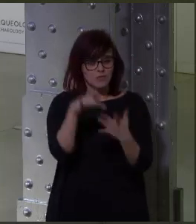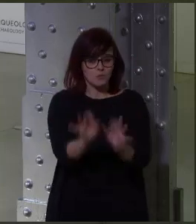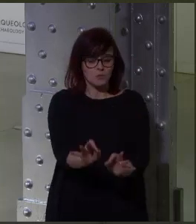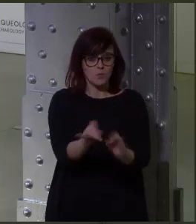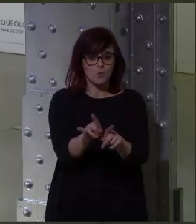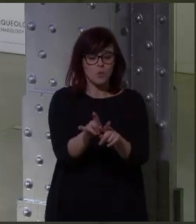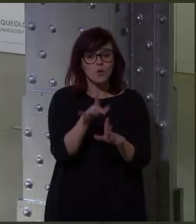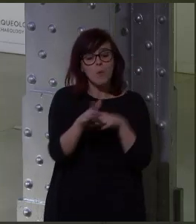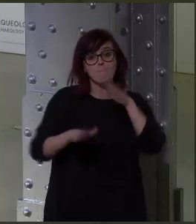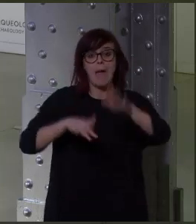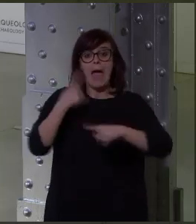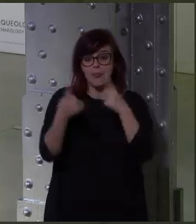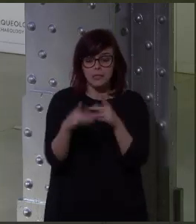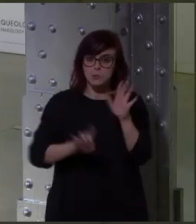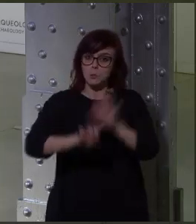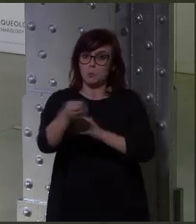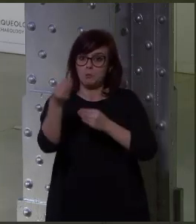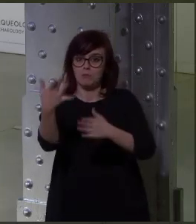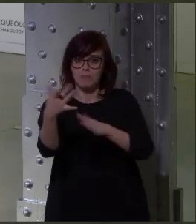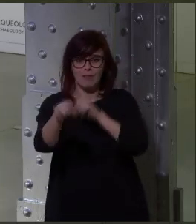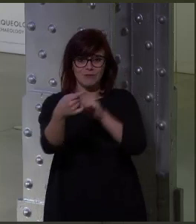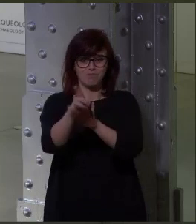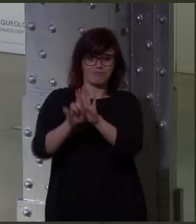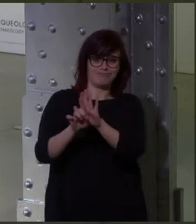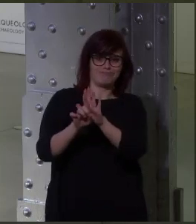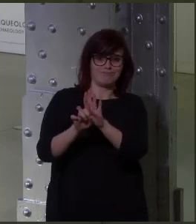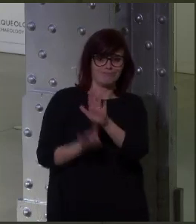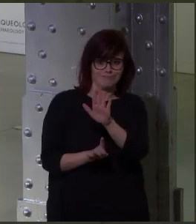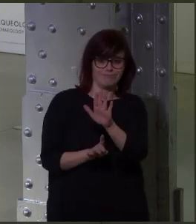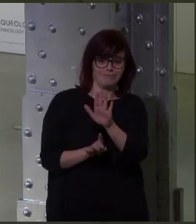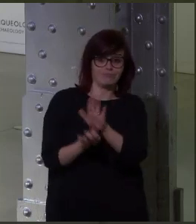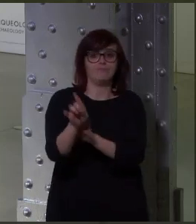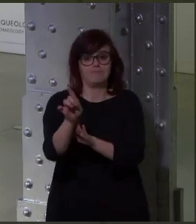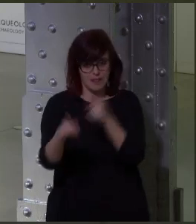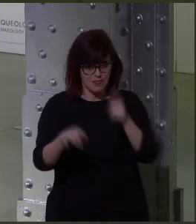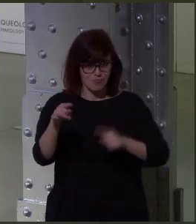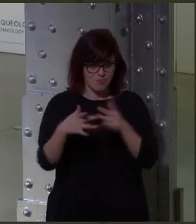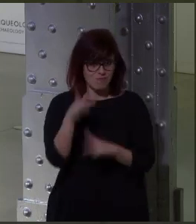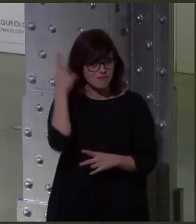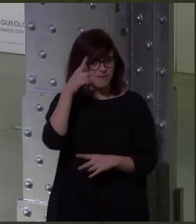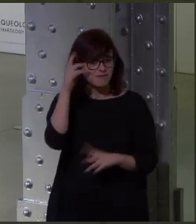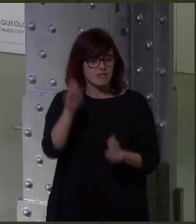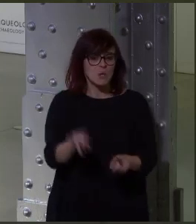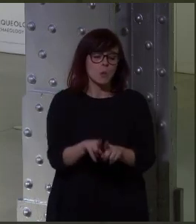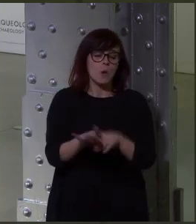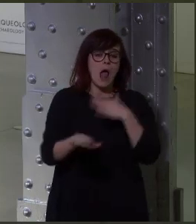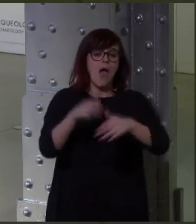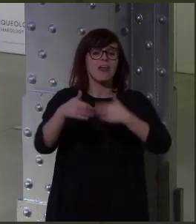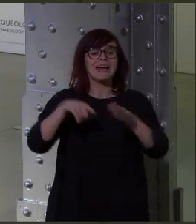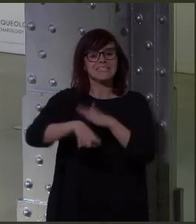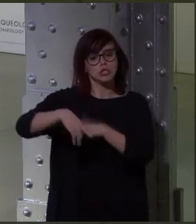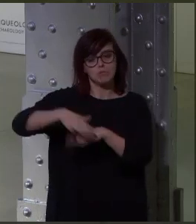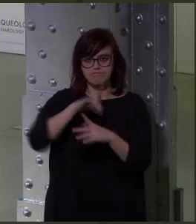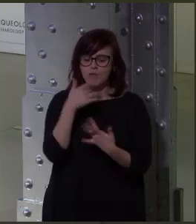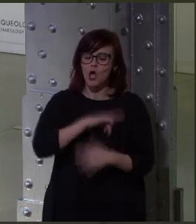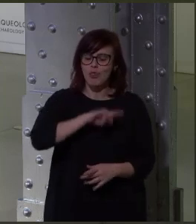das 2 pasos adelante, otras veces un paso hacia atrás. Creo que hay progresos en cuanto a que los gestores son cada vez